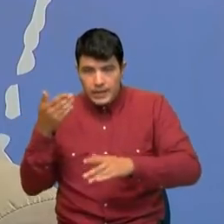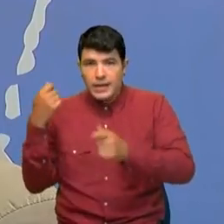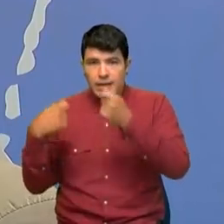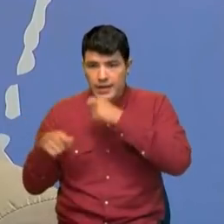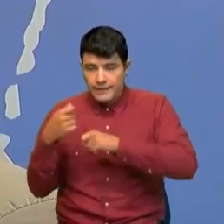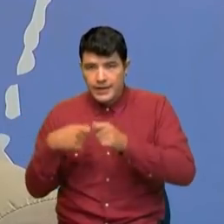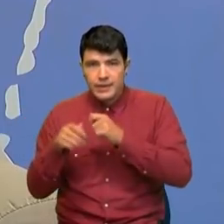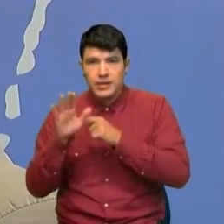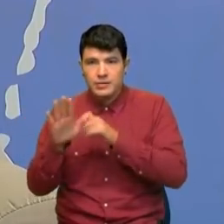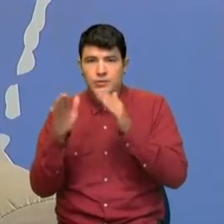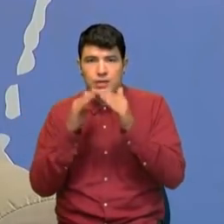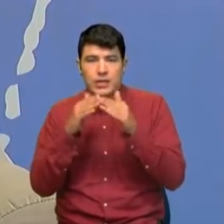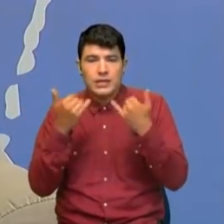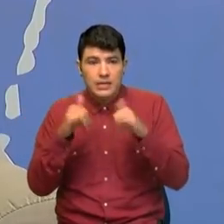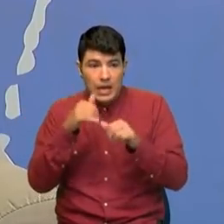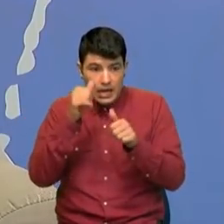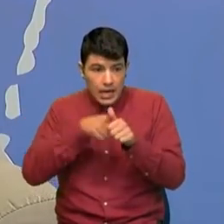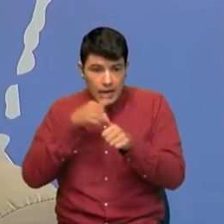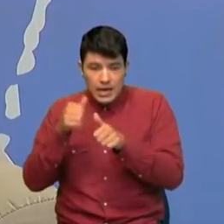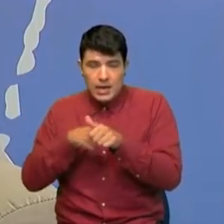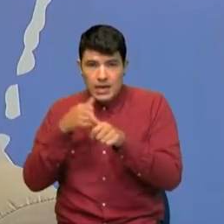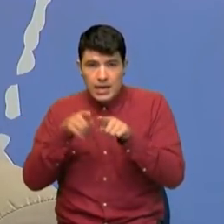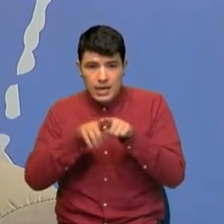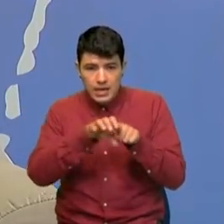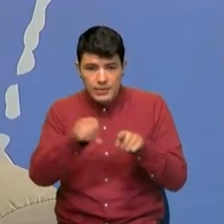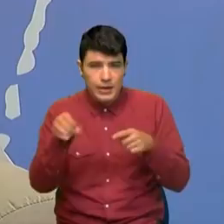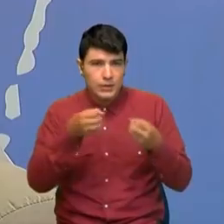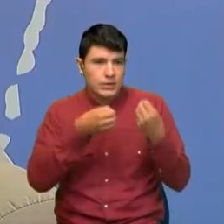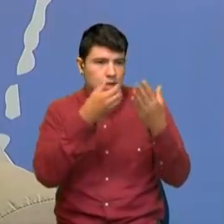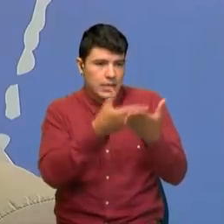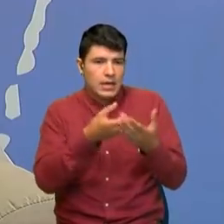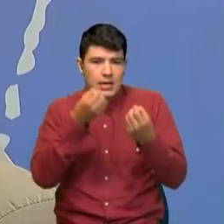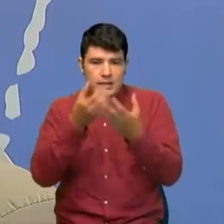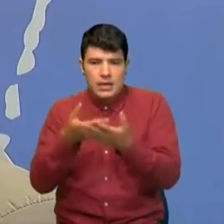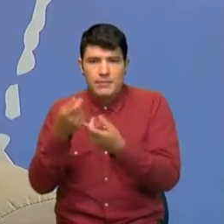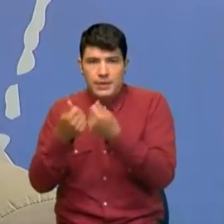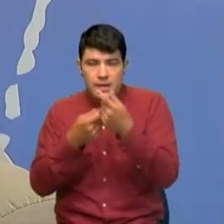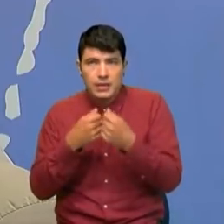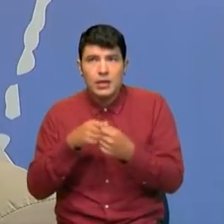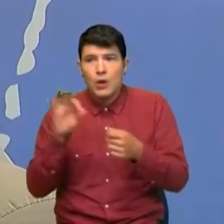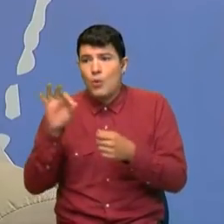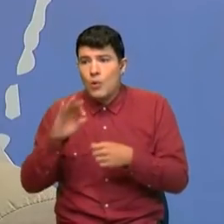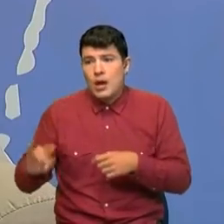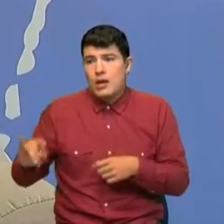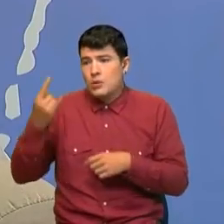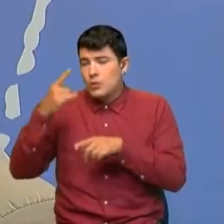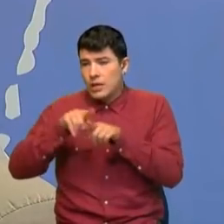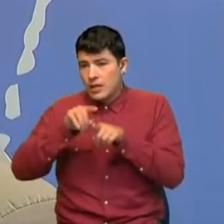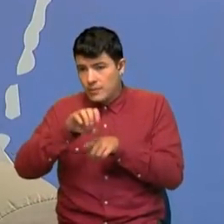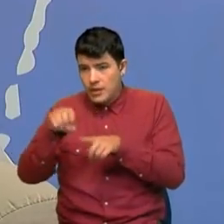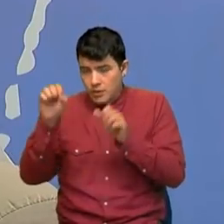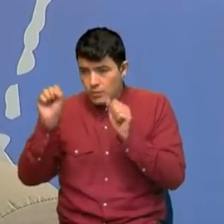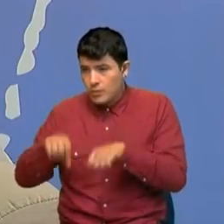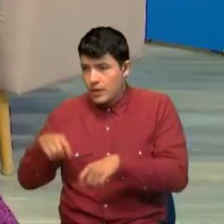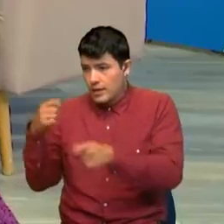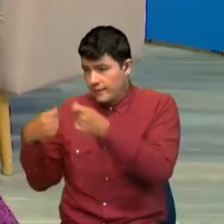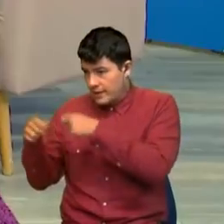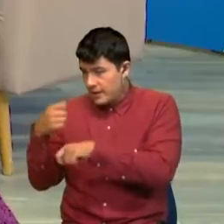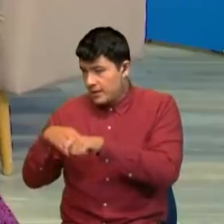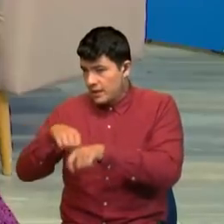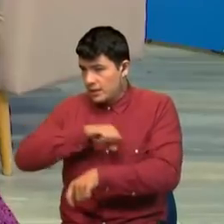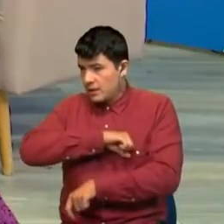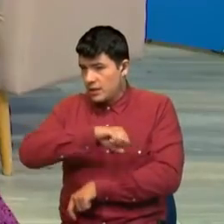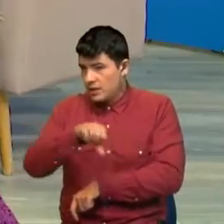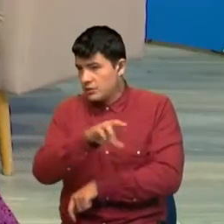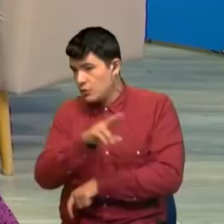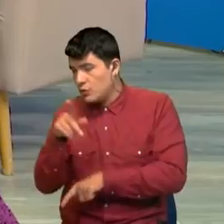del inmueble y que a cada hermano se le dé la correspondiente suma de dinero o algún hermano también le puede vender sus derechos al otro, al claro, otro